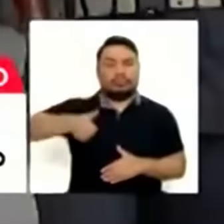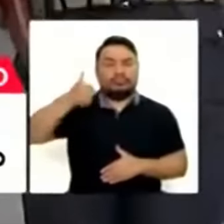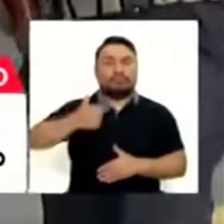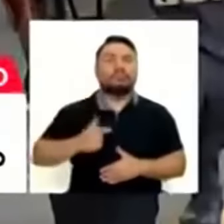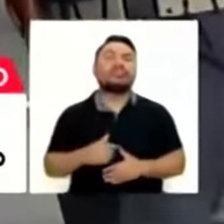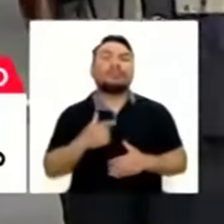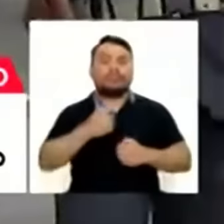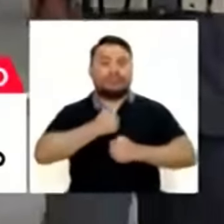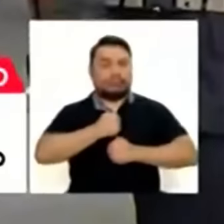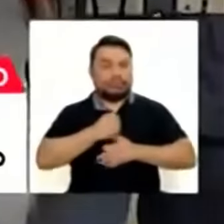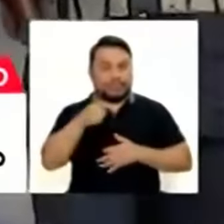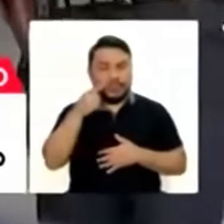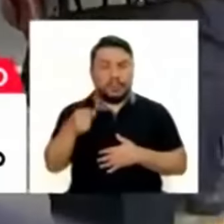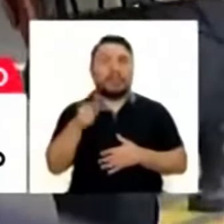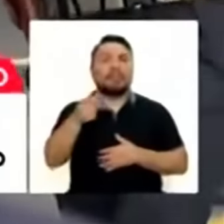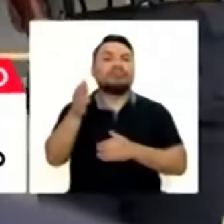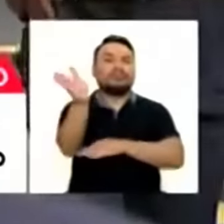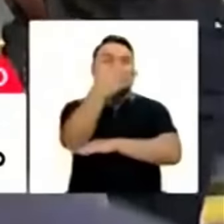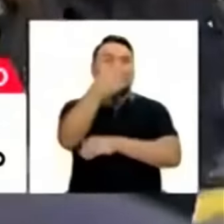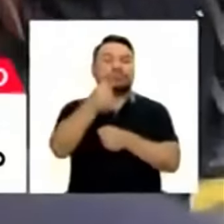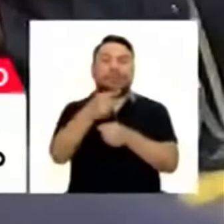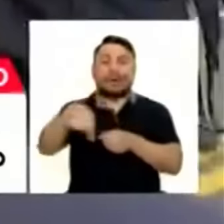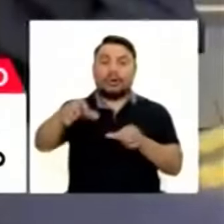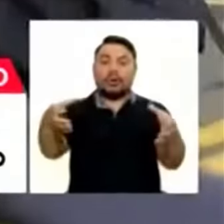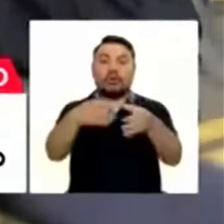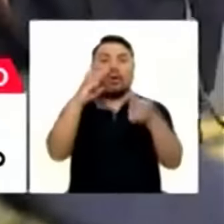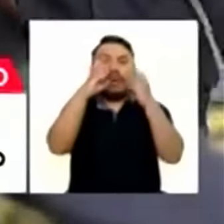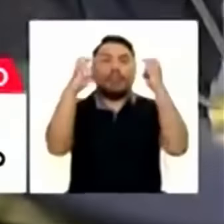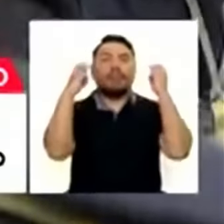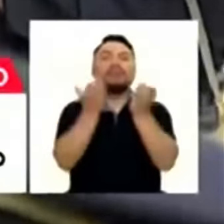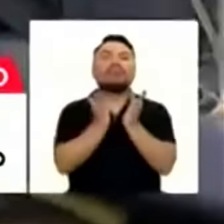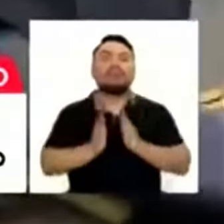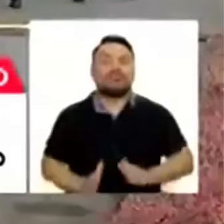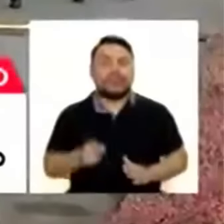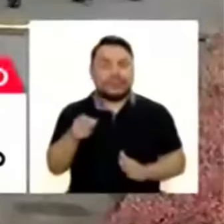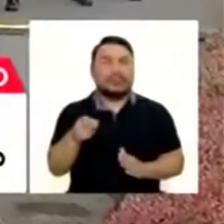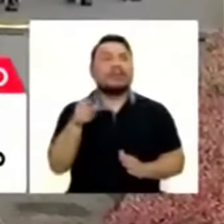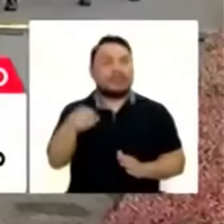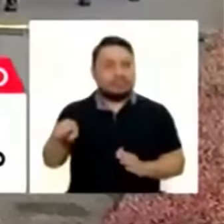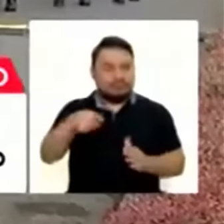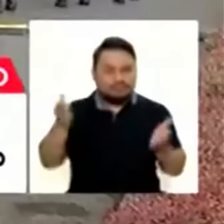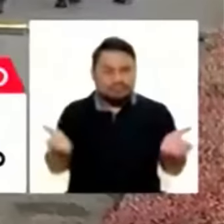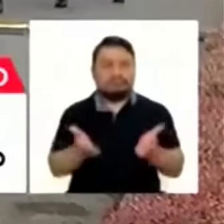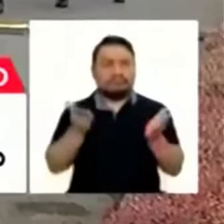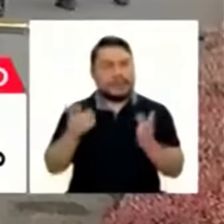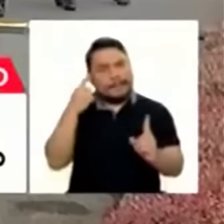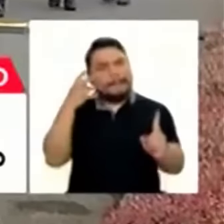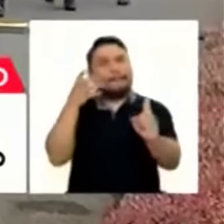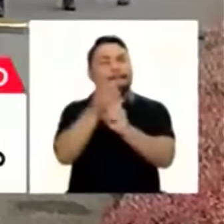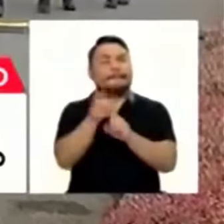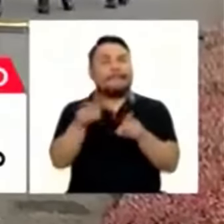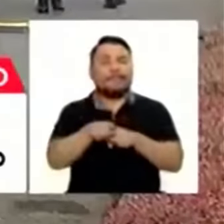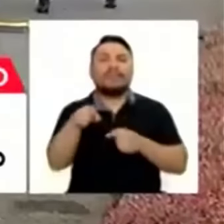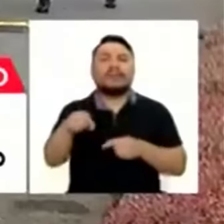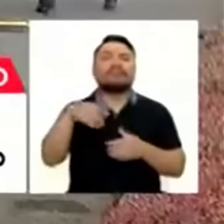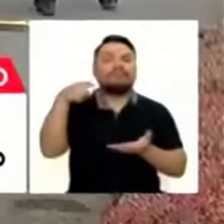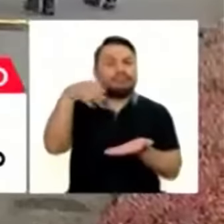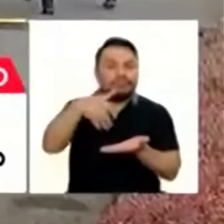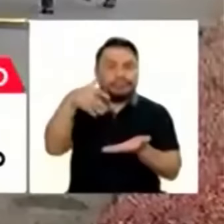Y seguido por el gallardete de alumnos, que simboliza la mística que los impulsa hacia los ideales de una carrera